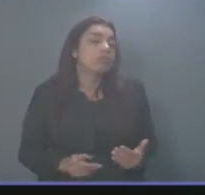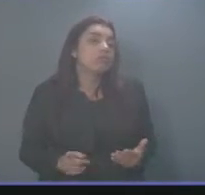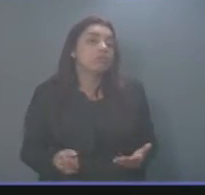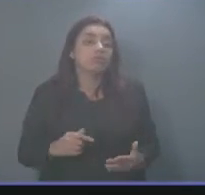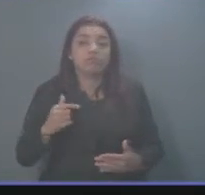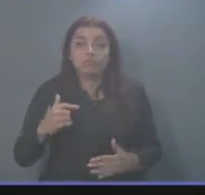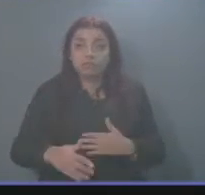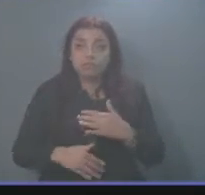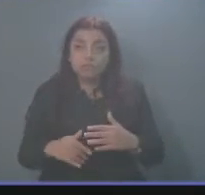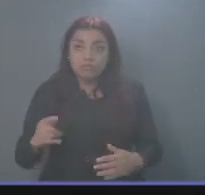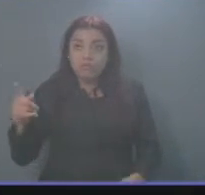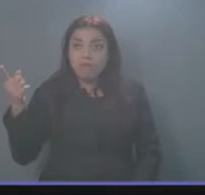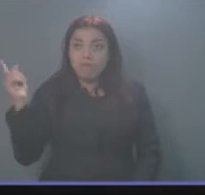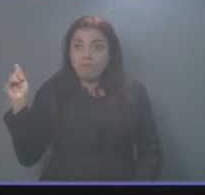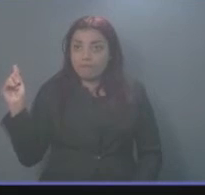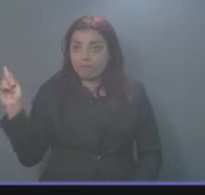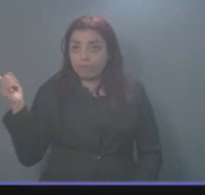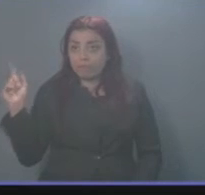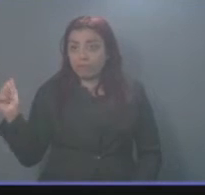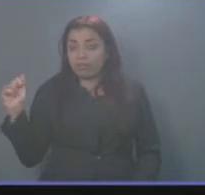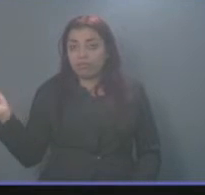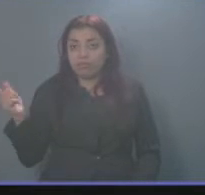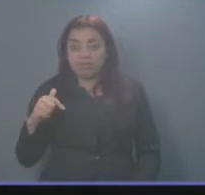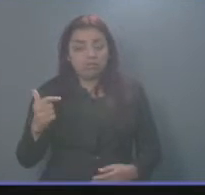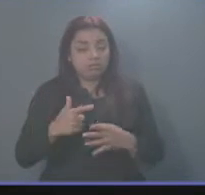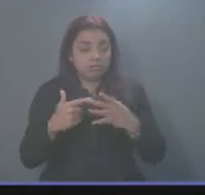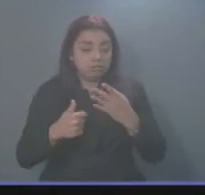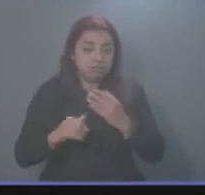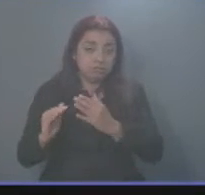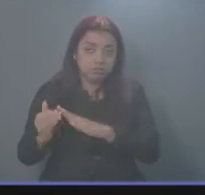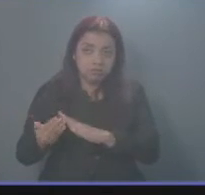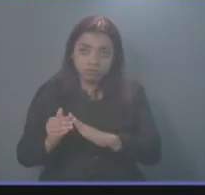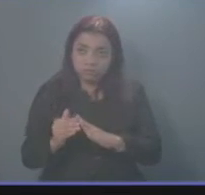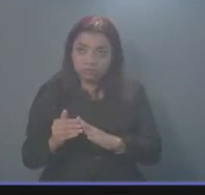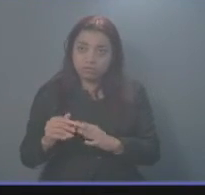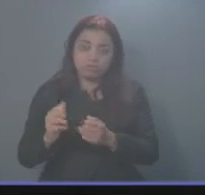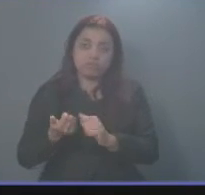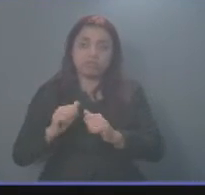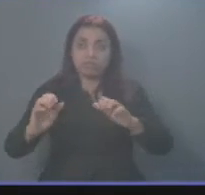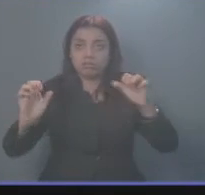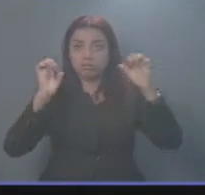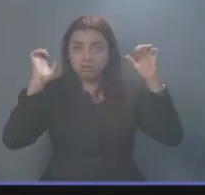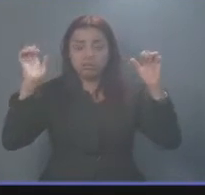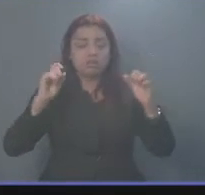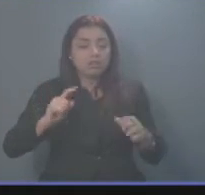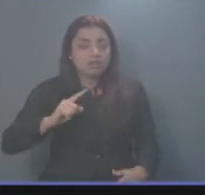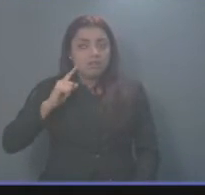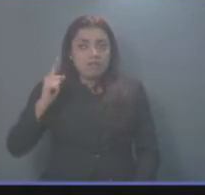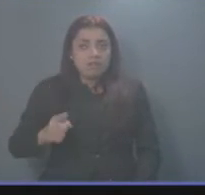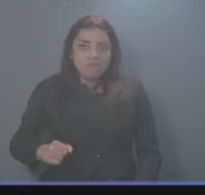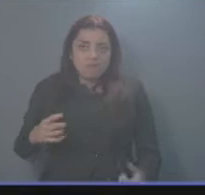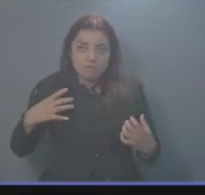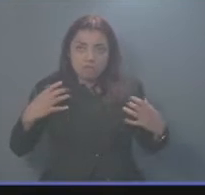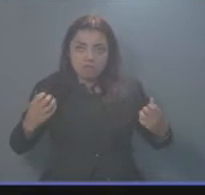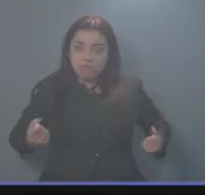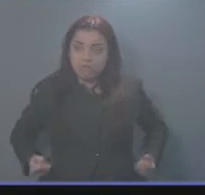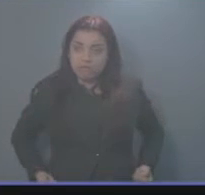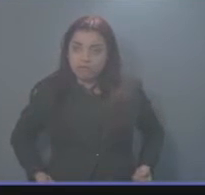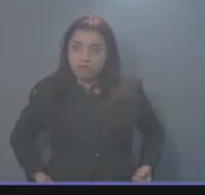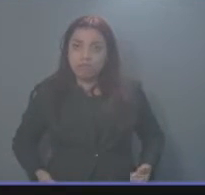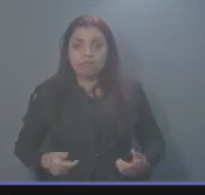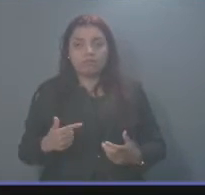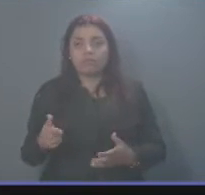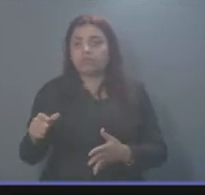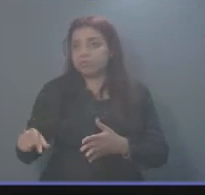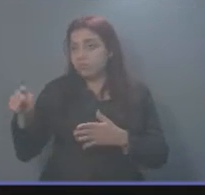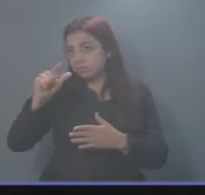por ley. Hoy que lo reconocemos por ley, el deporte comunitario ya tendrá el apoyo directo del Estado. ¿A través de quién? Del